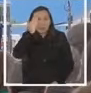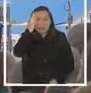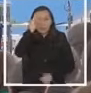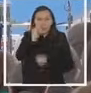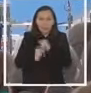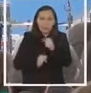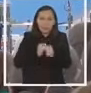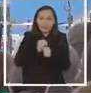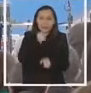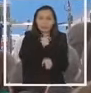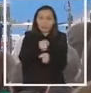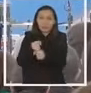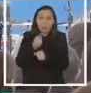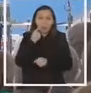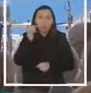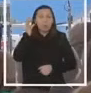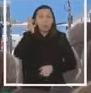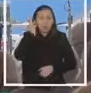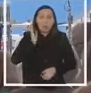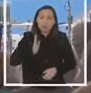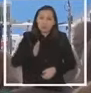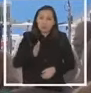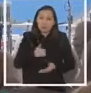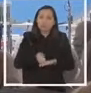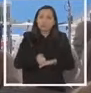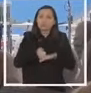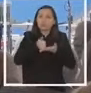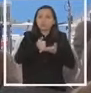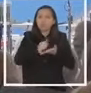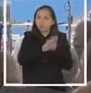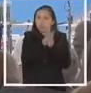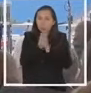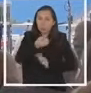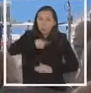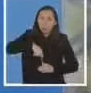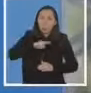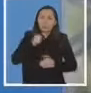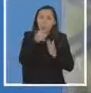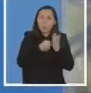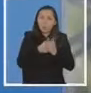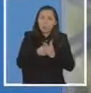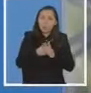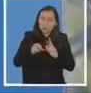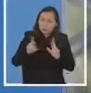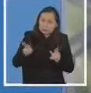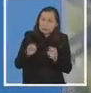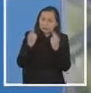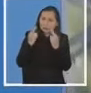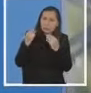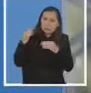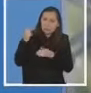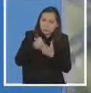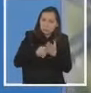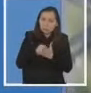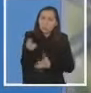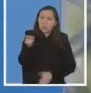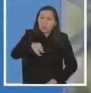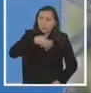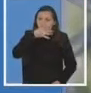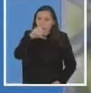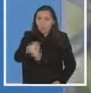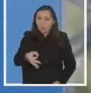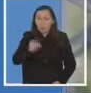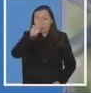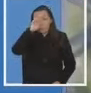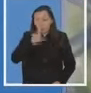de Trabajadores y Trabajadoras, seguiremos reivindicando todas nuestras luchas y reivindicaciones. Quiero repetir que el rol